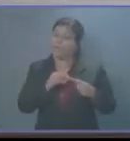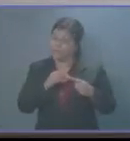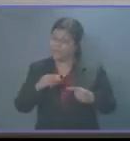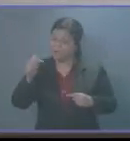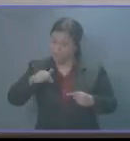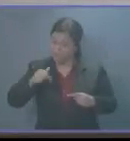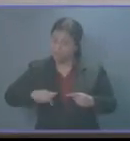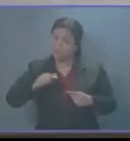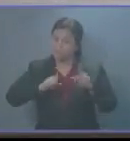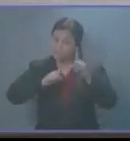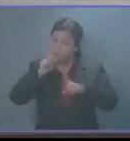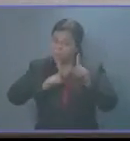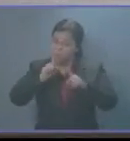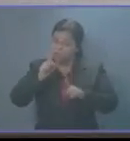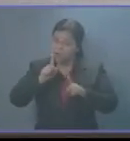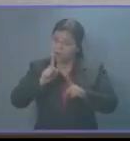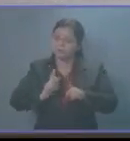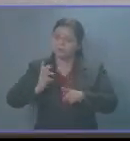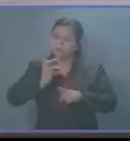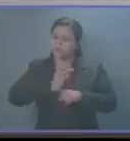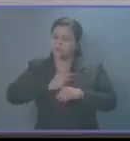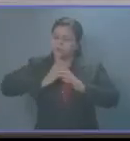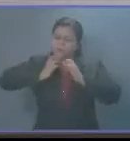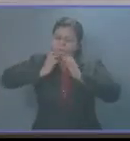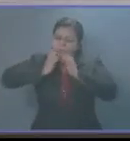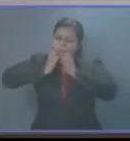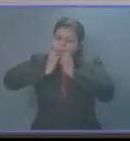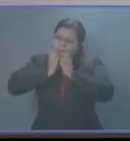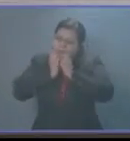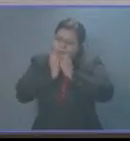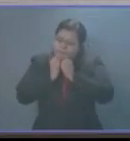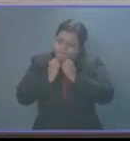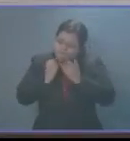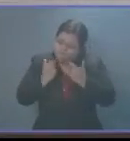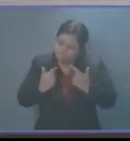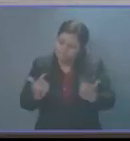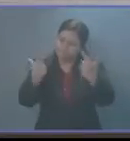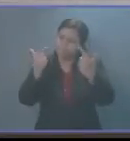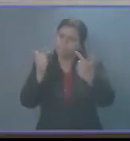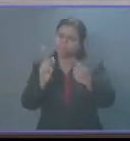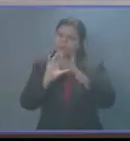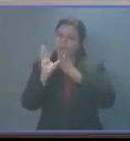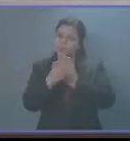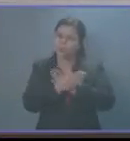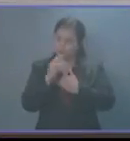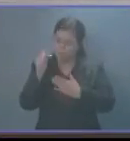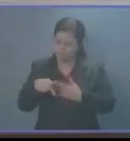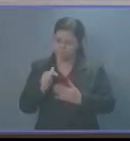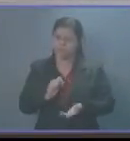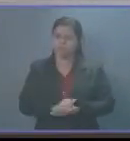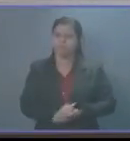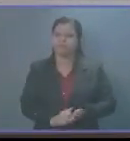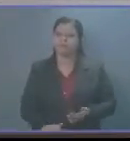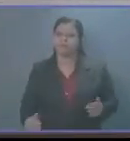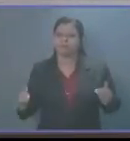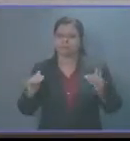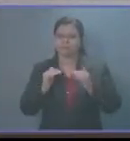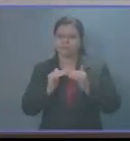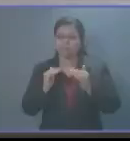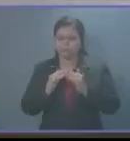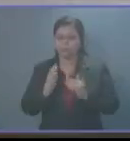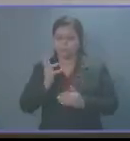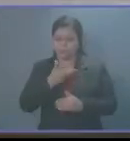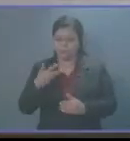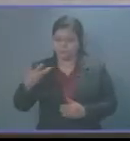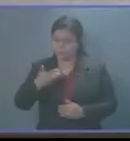santanecos y chalchuapanecos preservar esta riqueza cultural. Así como en este día